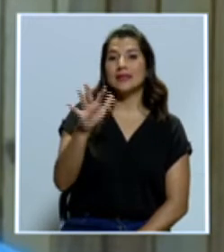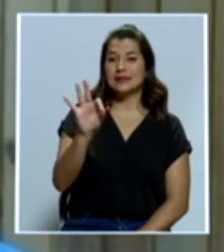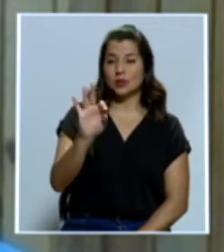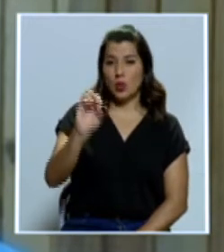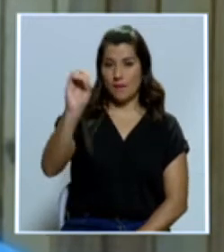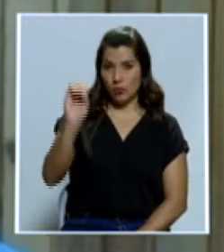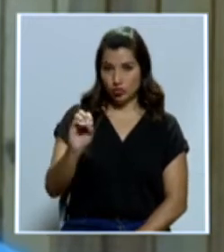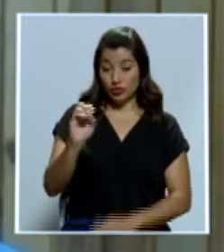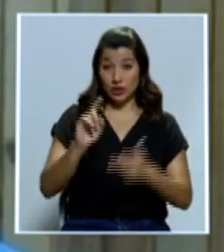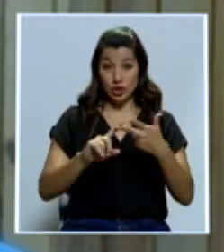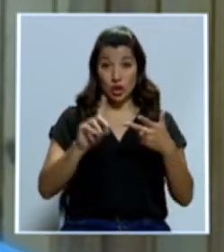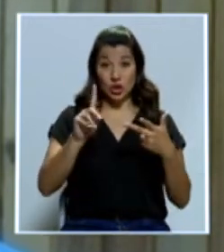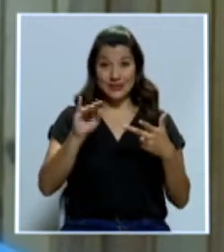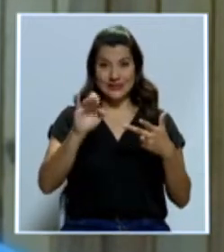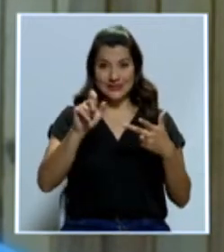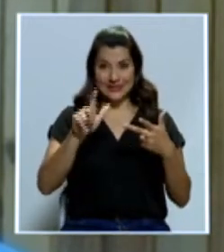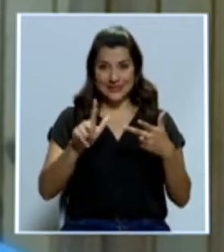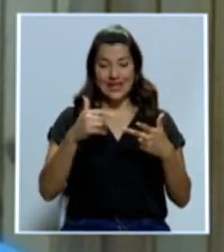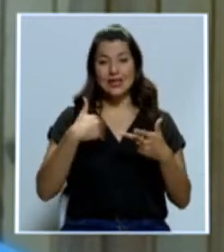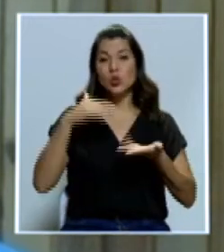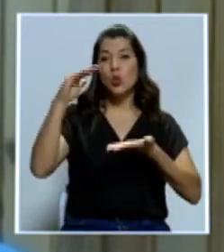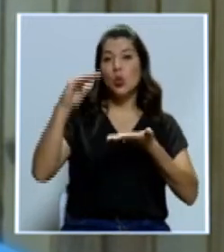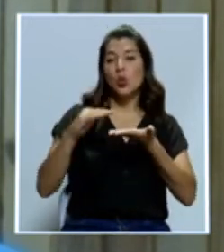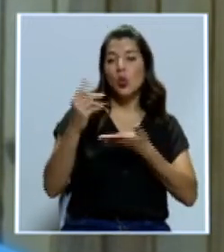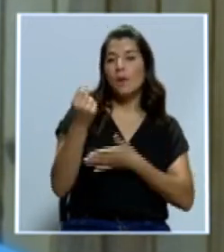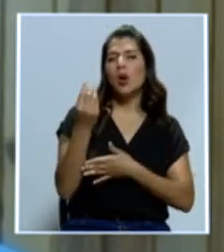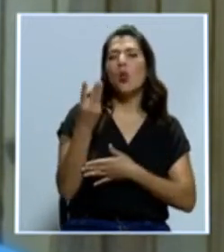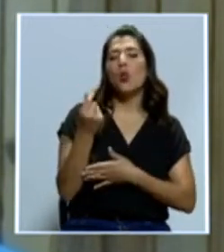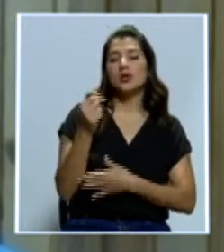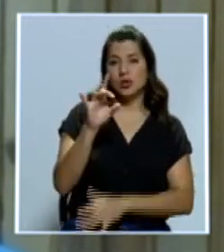2,19%. El diésel presentó una disminución de